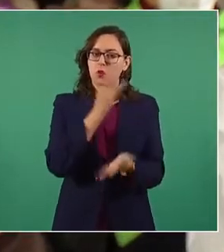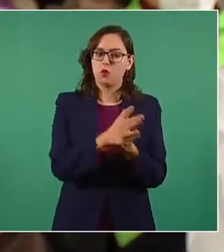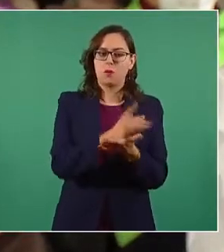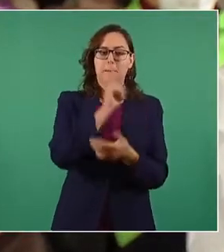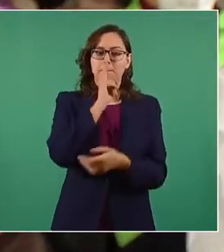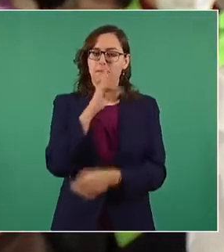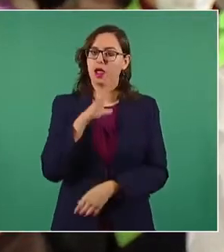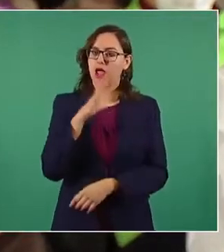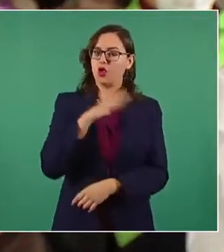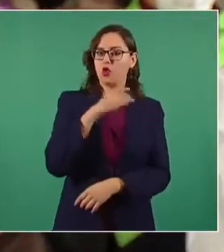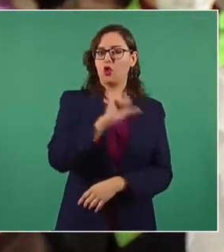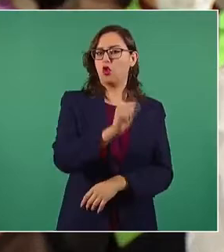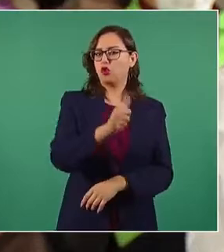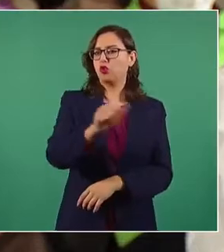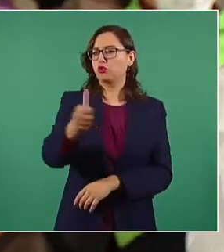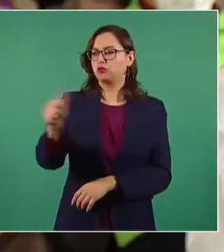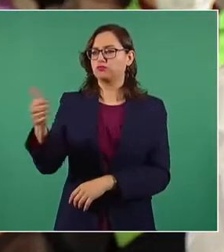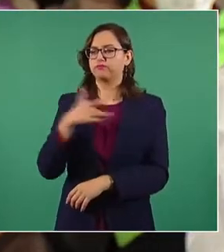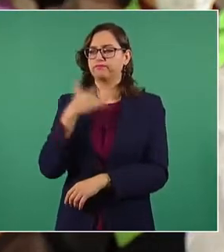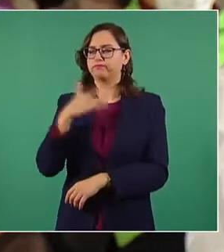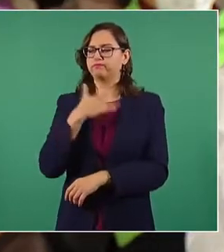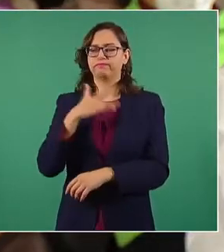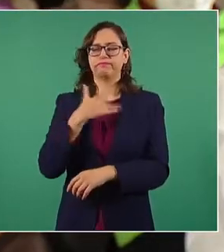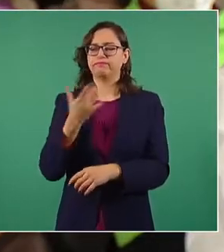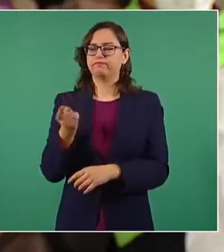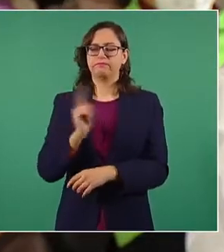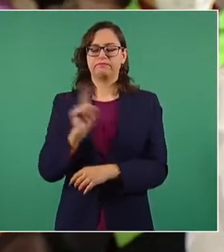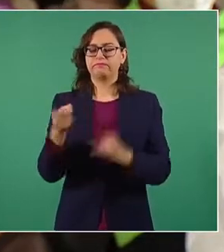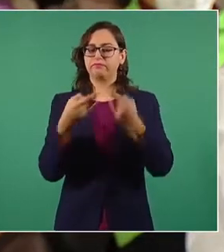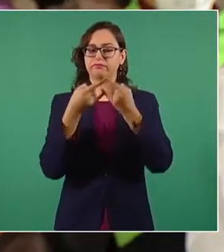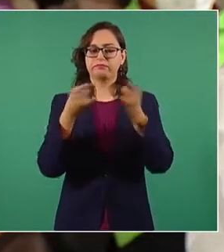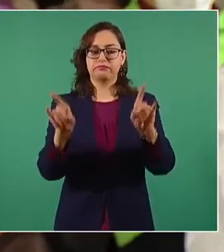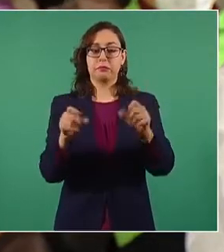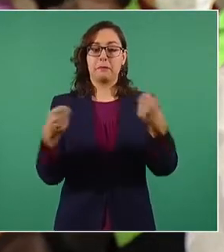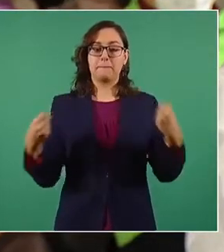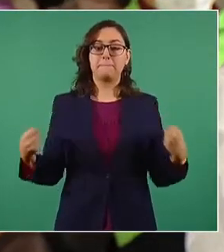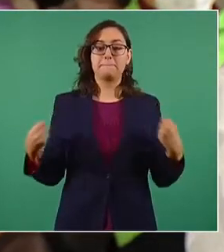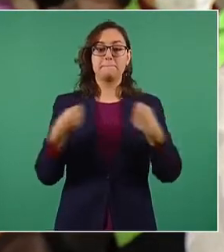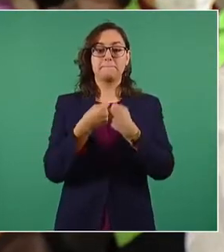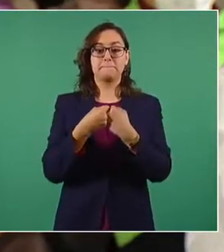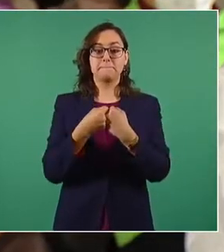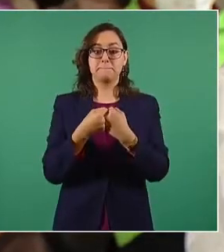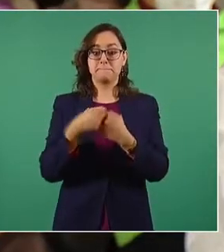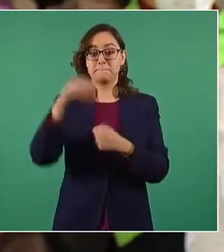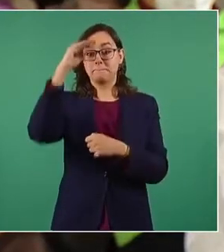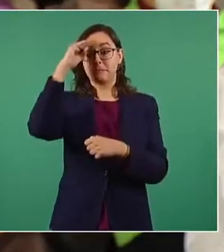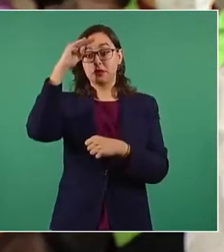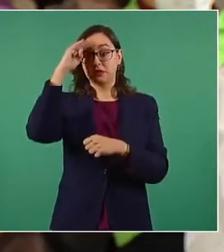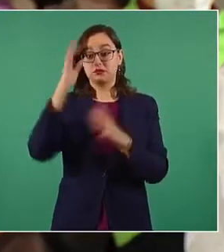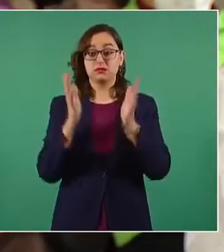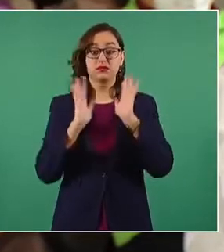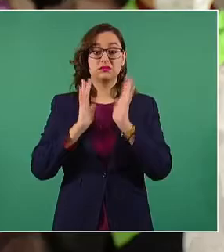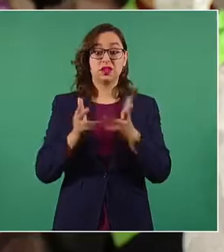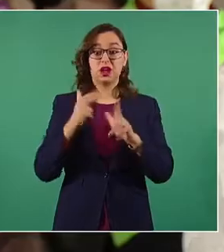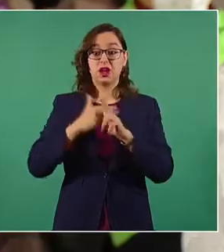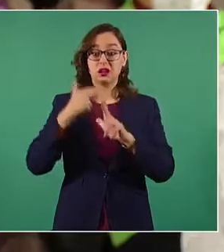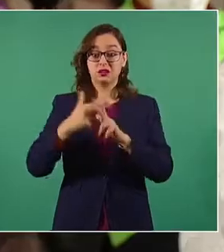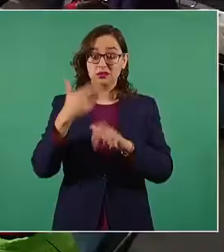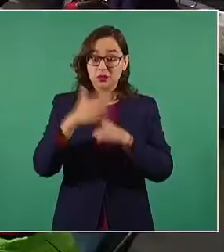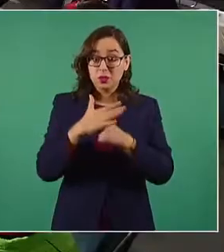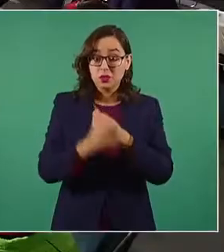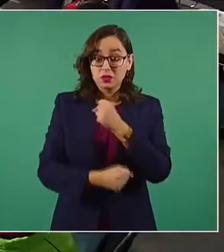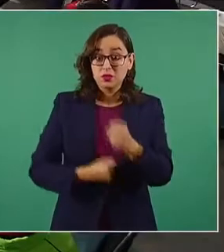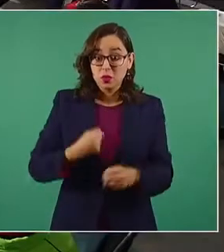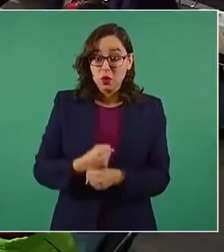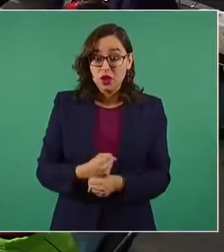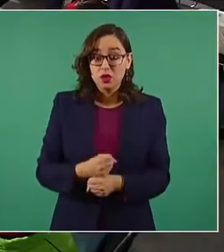en cuenta y si se está calculando que la reapertura fronteriza va a ser hasta 2022. No sé qué es lo